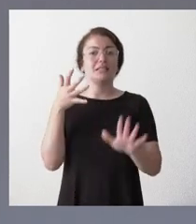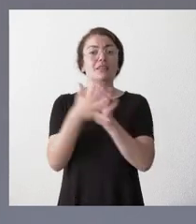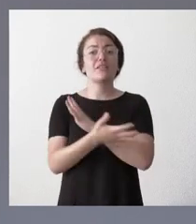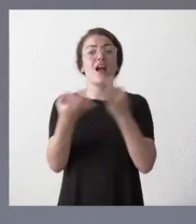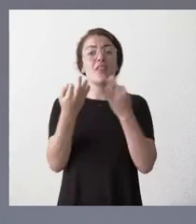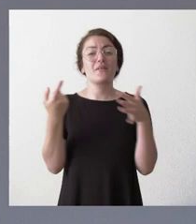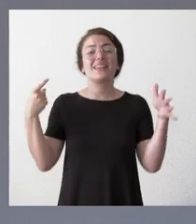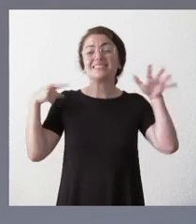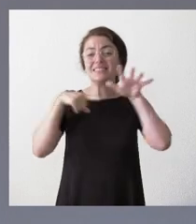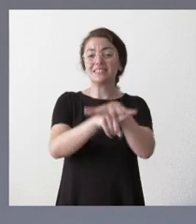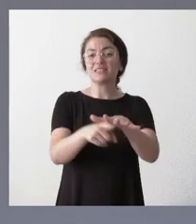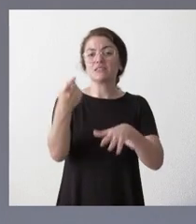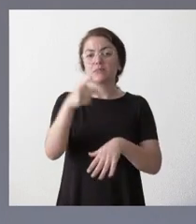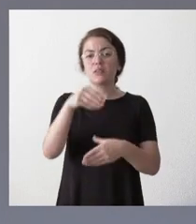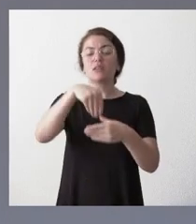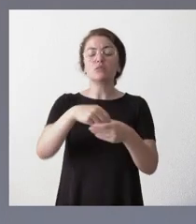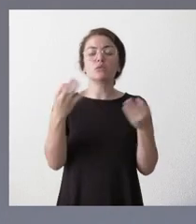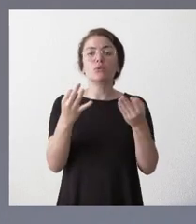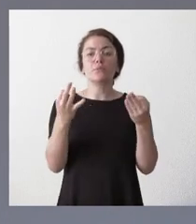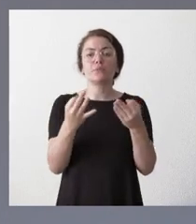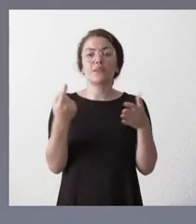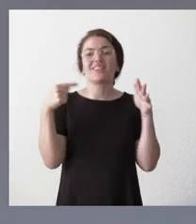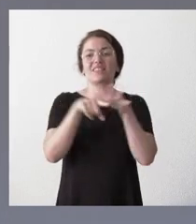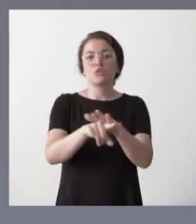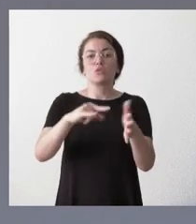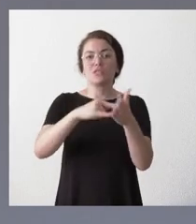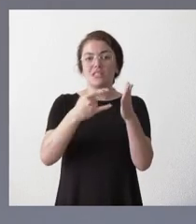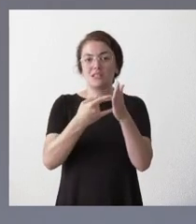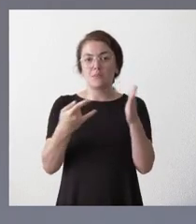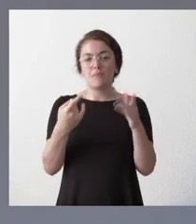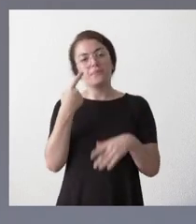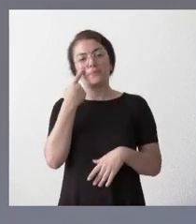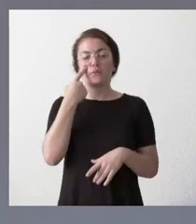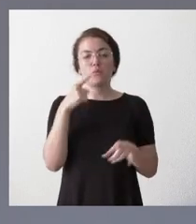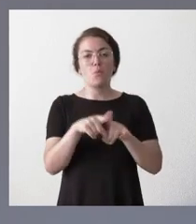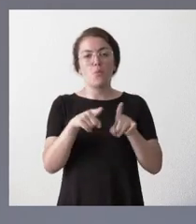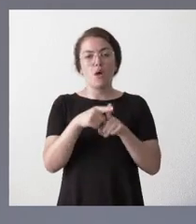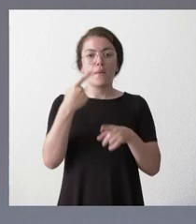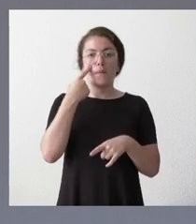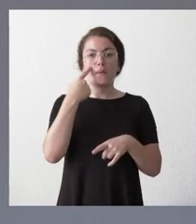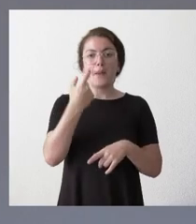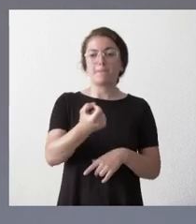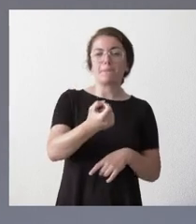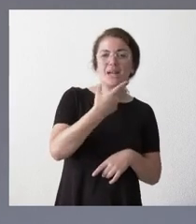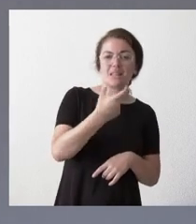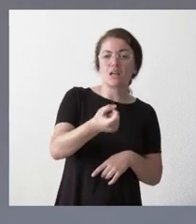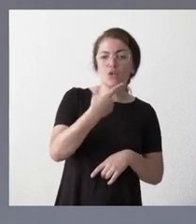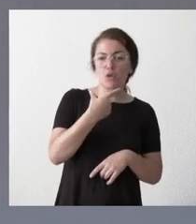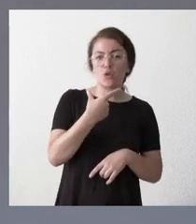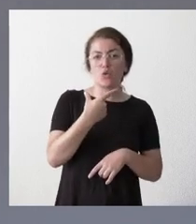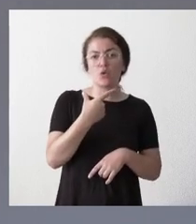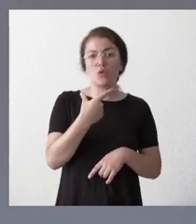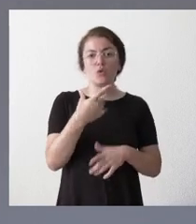integrarlos también dentro de ese sistema, ajustar, por ejemplo, todas las medicaciones que traía, que muchas veces